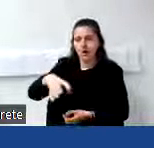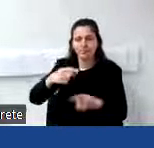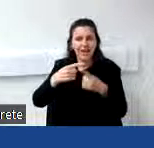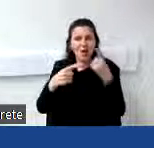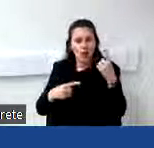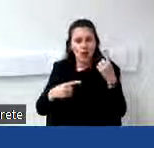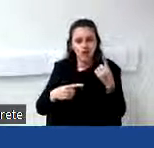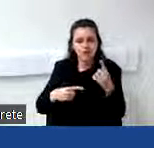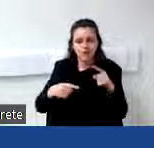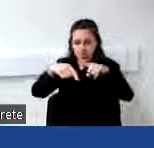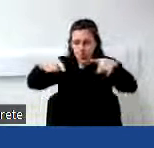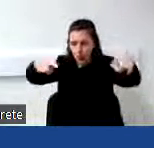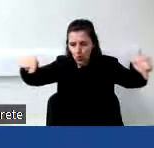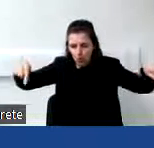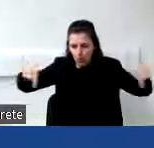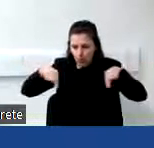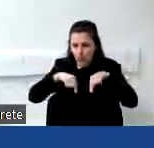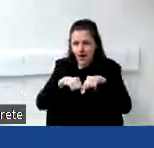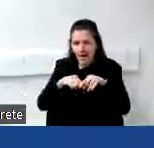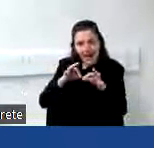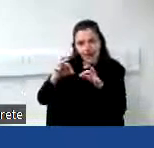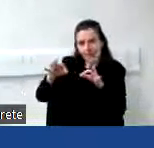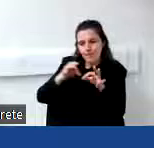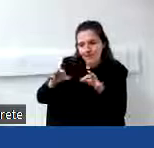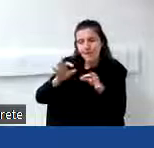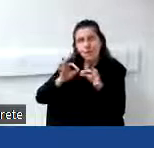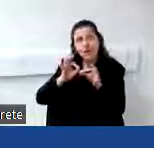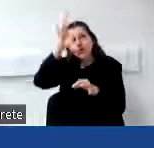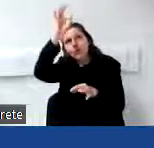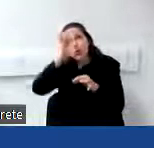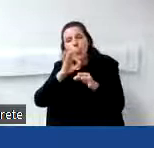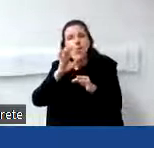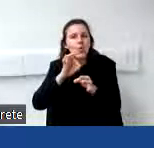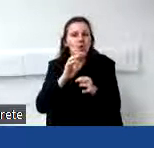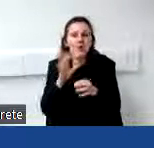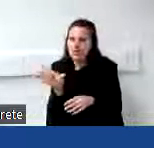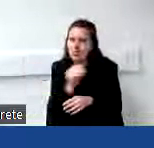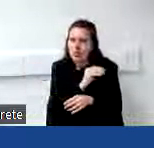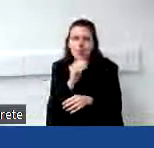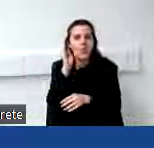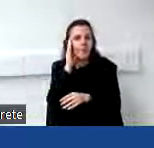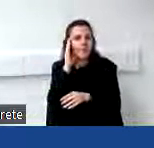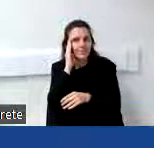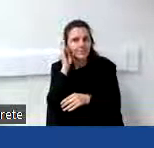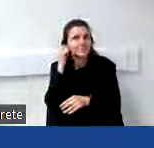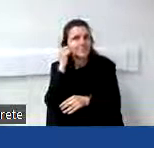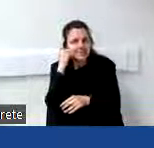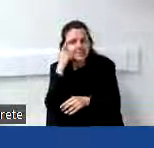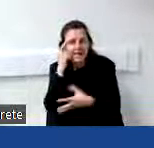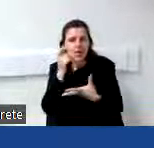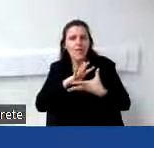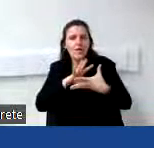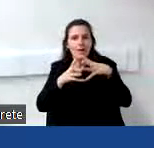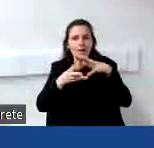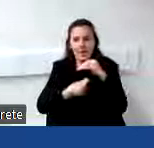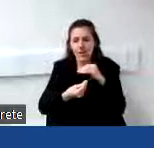serían las distancias a respetar, las alturas, ¿no? Eso está pensado y adaptado a nuestra población, ¿no?